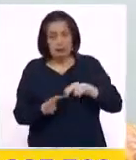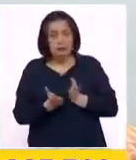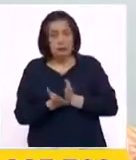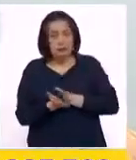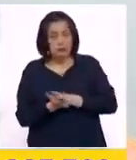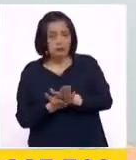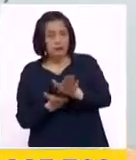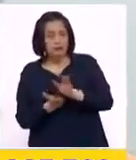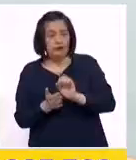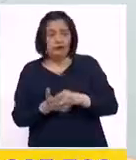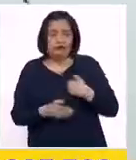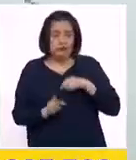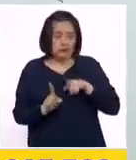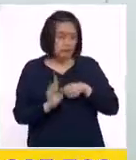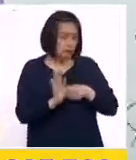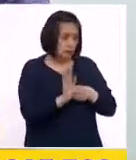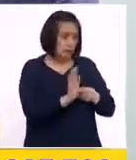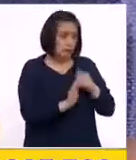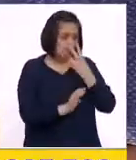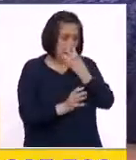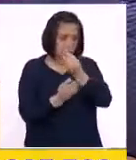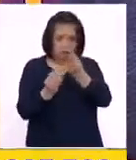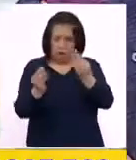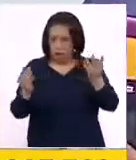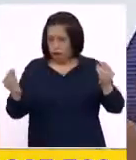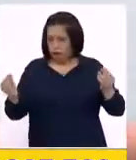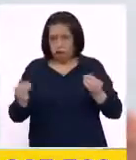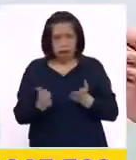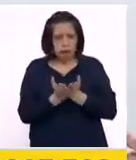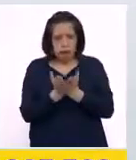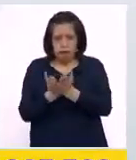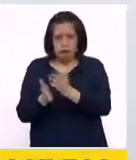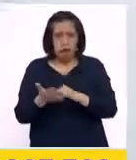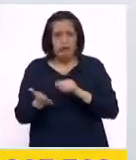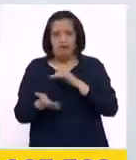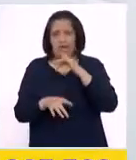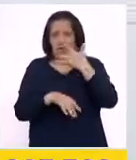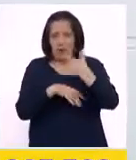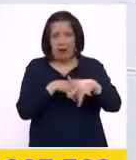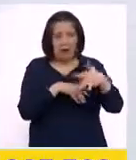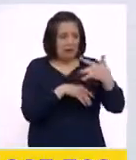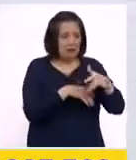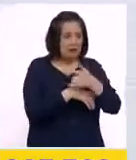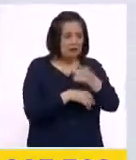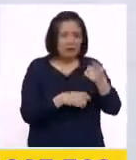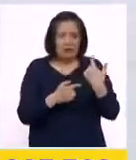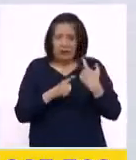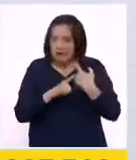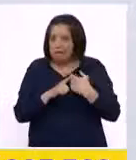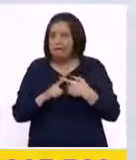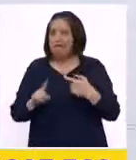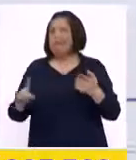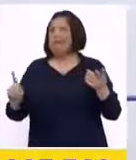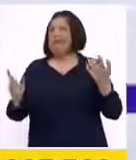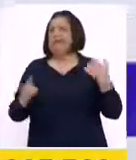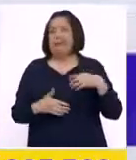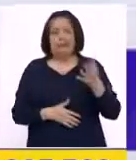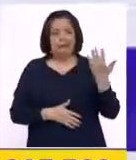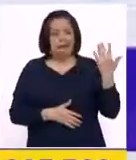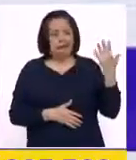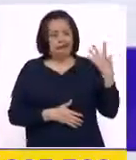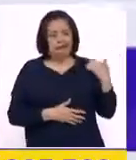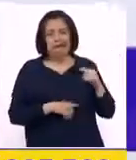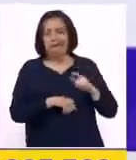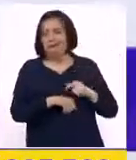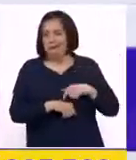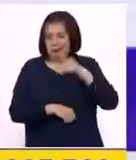es el panorama. Lamentablemente son muchas embarcaciones que están vacías. Un panorama completamente diferente y lamentable al de otras épocas